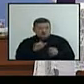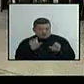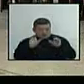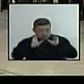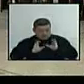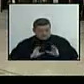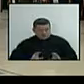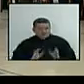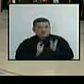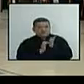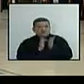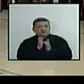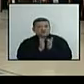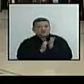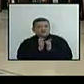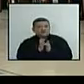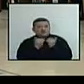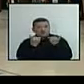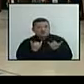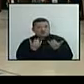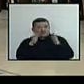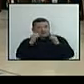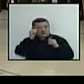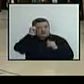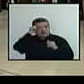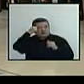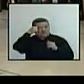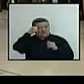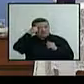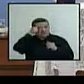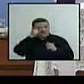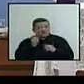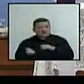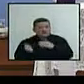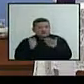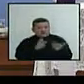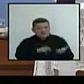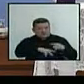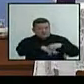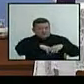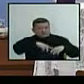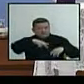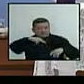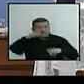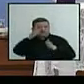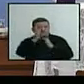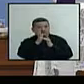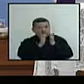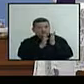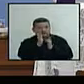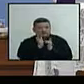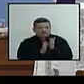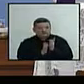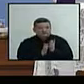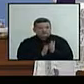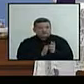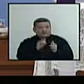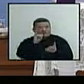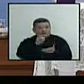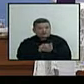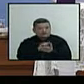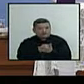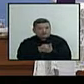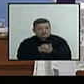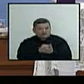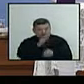Señor que celebra la memoria de su muerte y de su resurrección. Por eso,